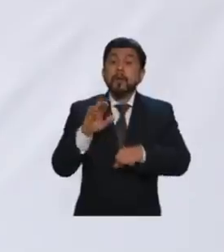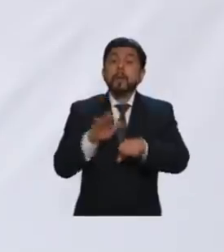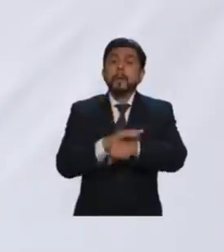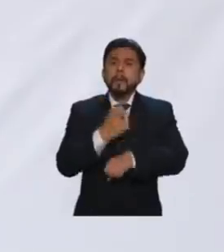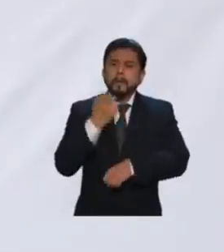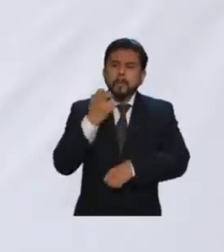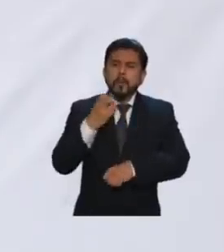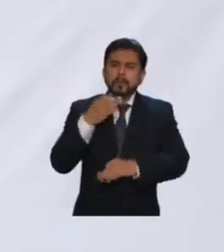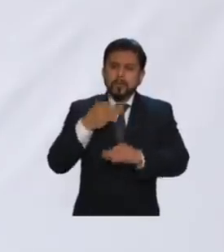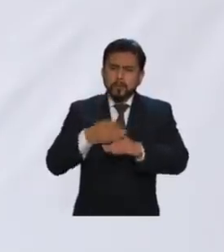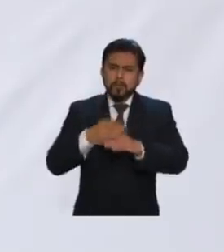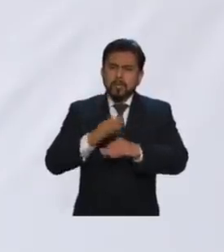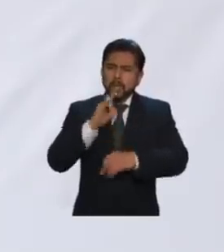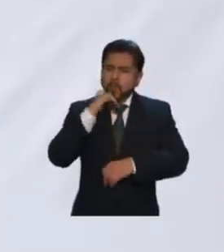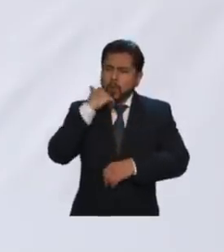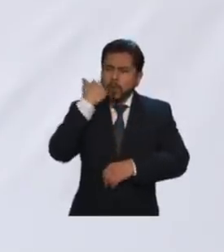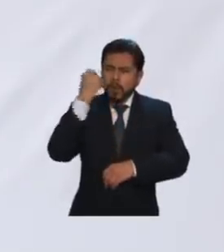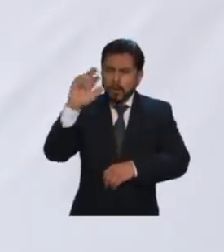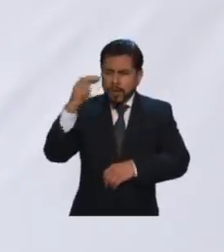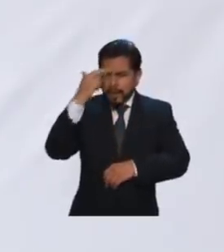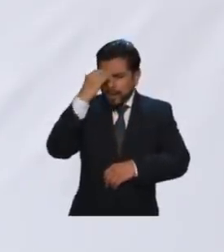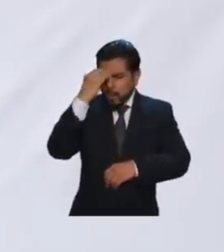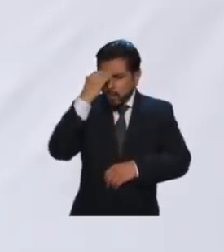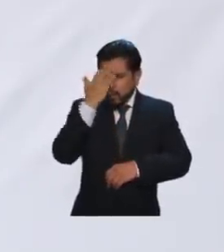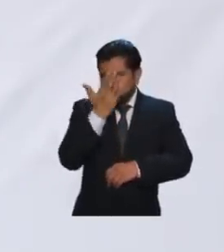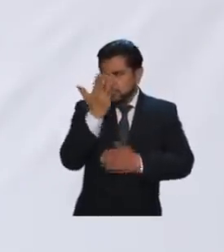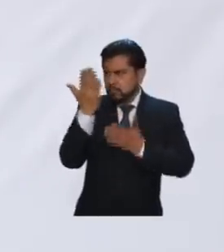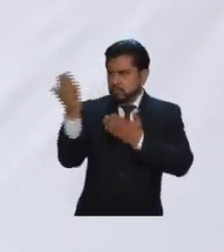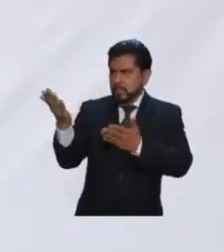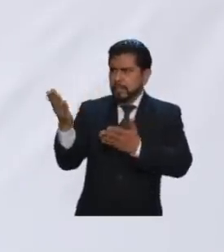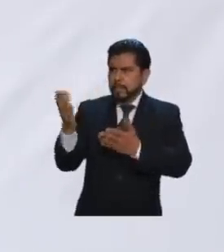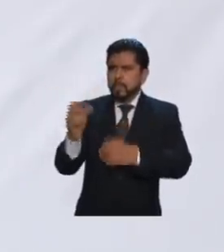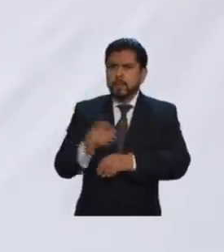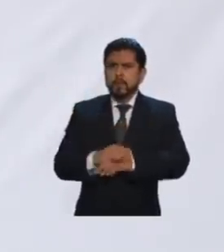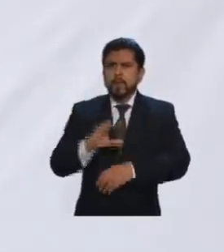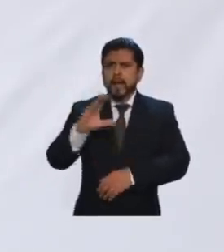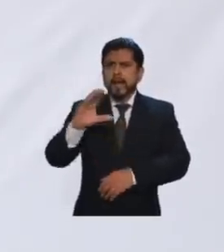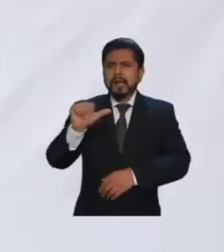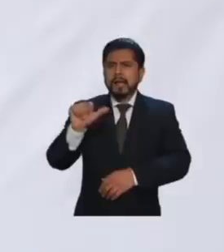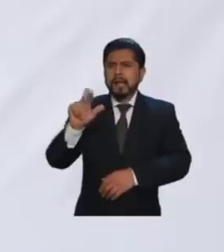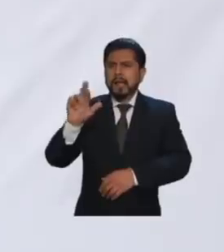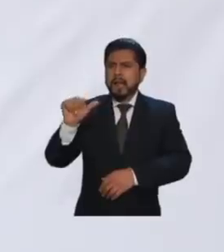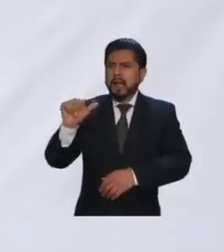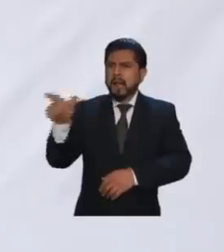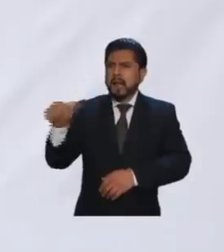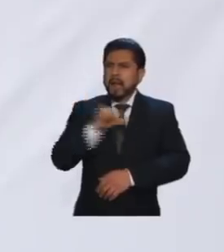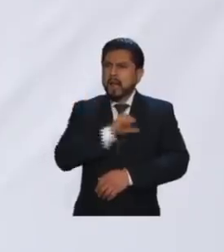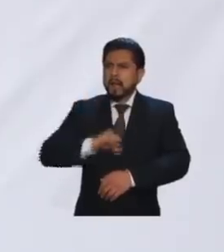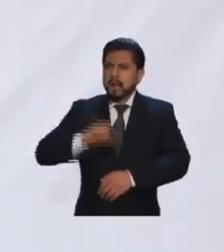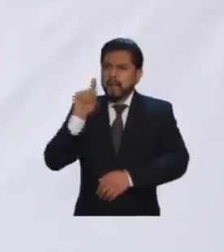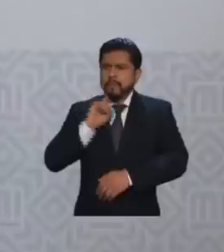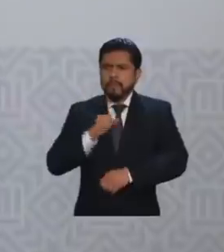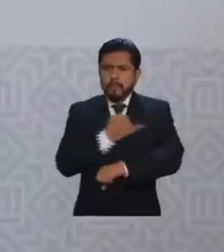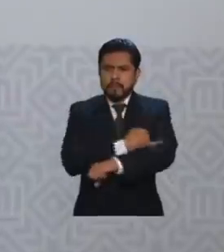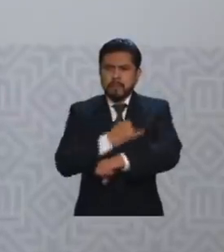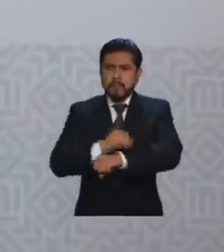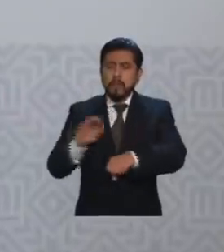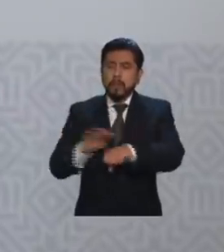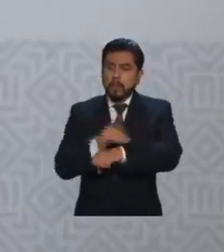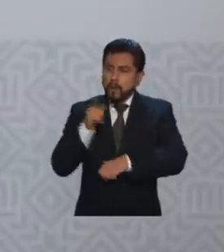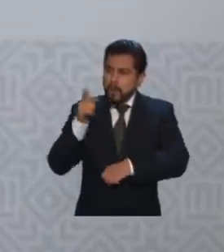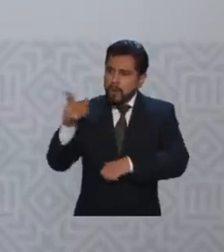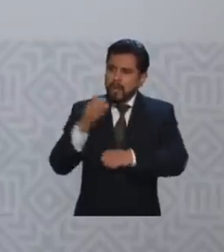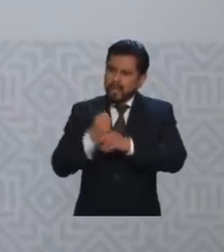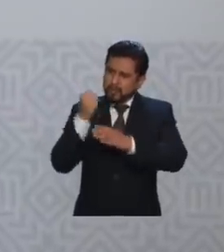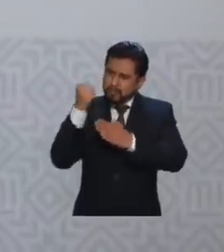un reconocimiento especial a Clara, porque Clara es un símbolo de Iztapalapa, de la lucha de nuestra ciudad.